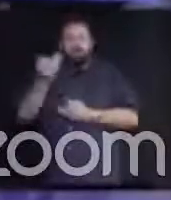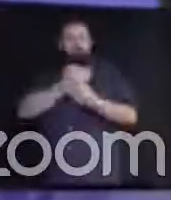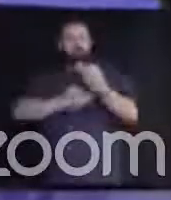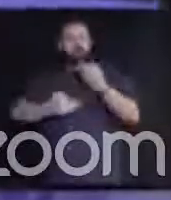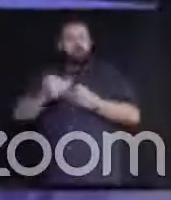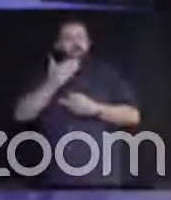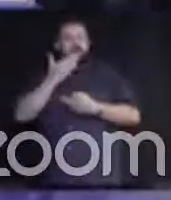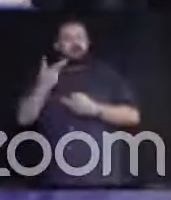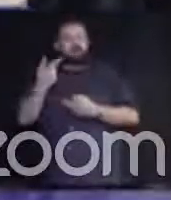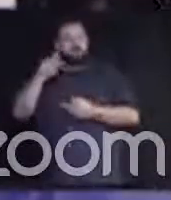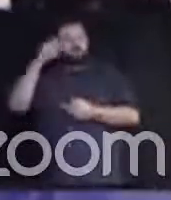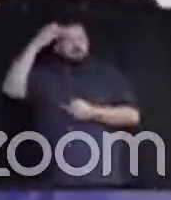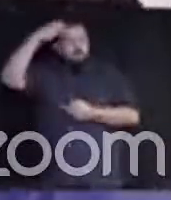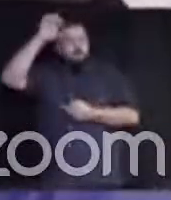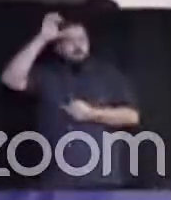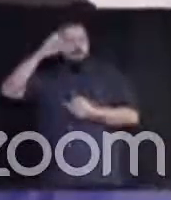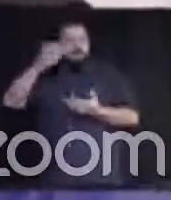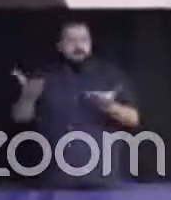han compartido.